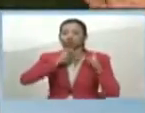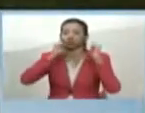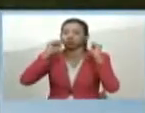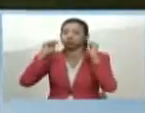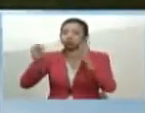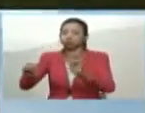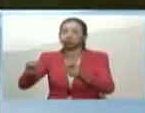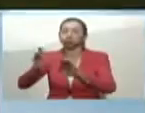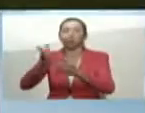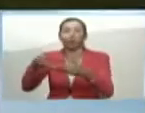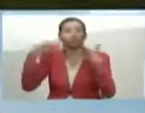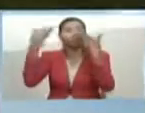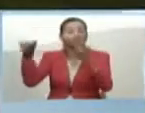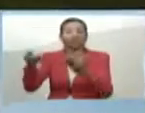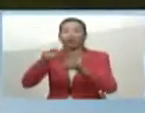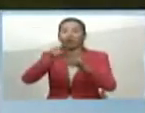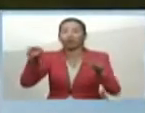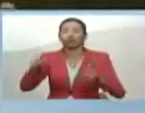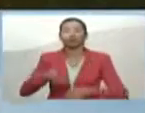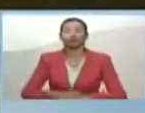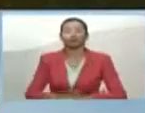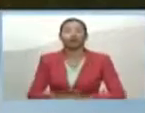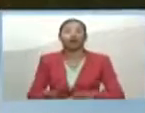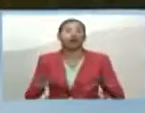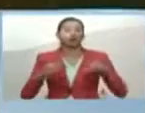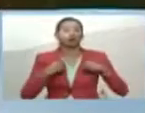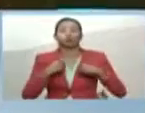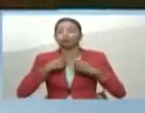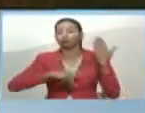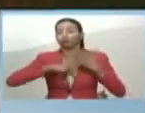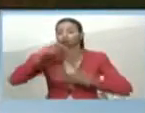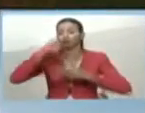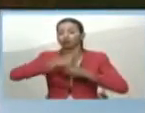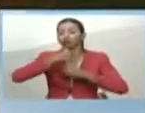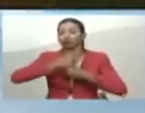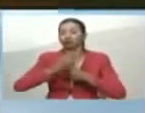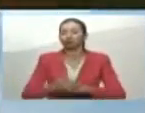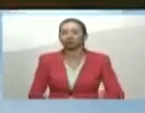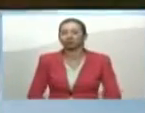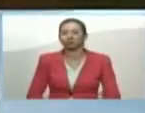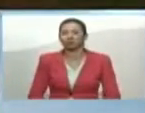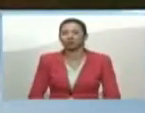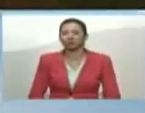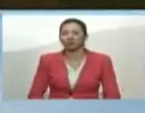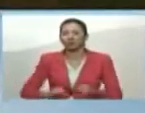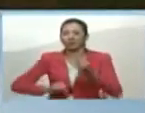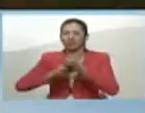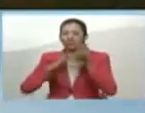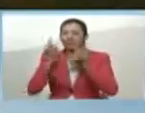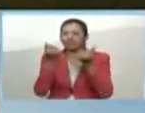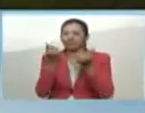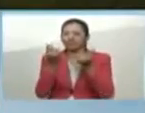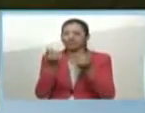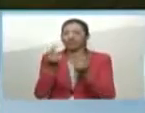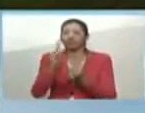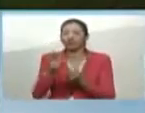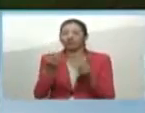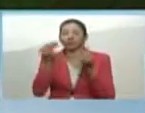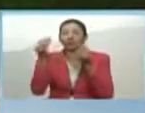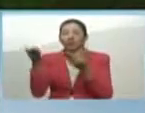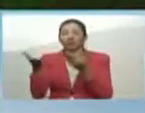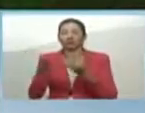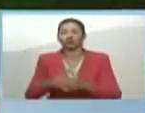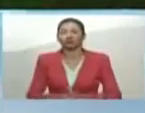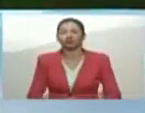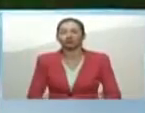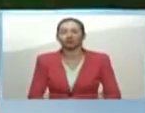que entregarles para que ustedes asuman este plan con el financiamiento que hay que entregarle,